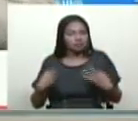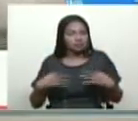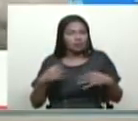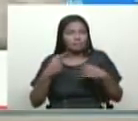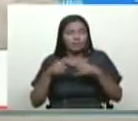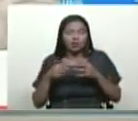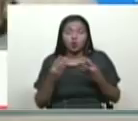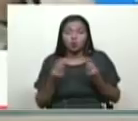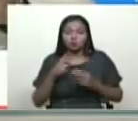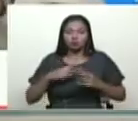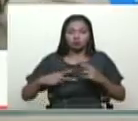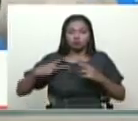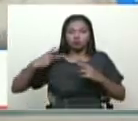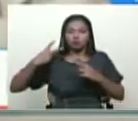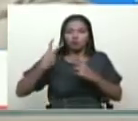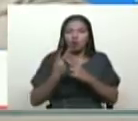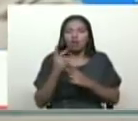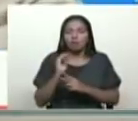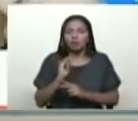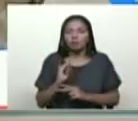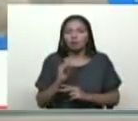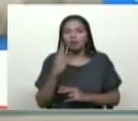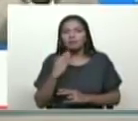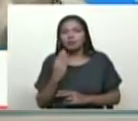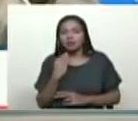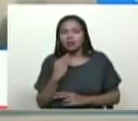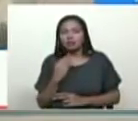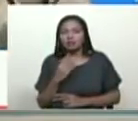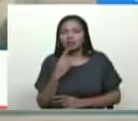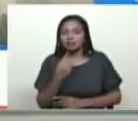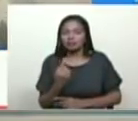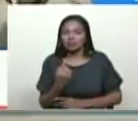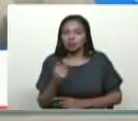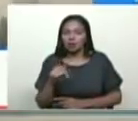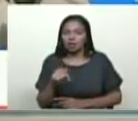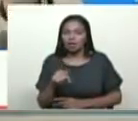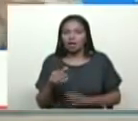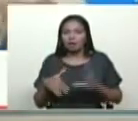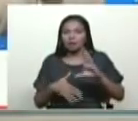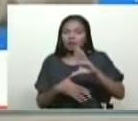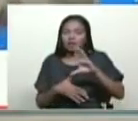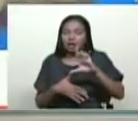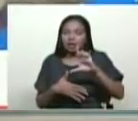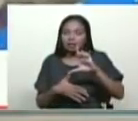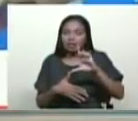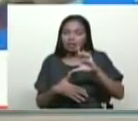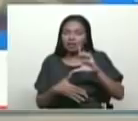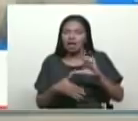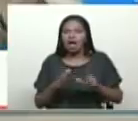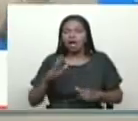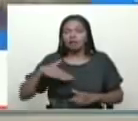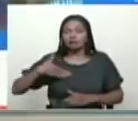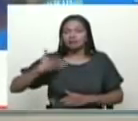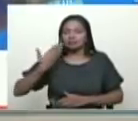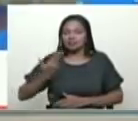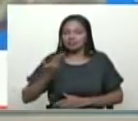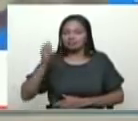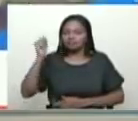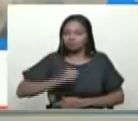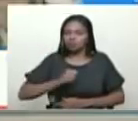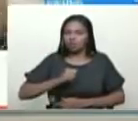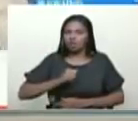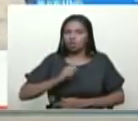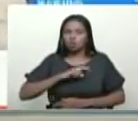mucha valentía y en base a nuestra experiencia, le decimos a América Latina y el Caribe, sí se puede, podemos